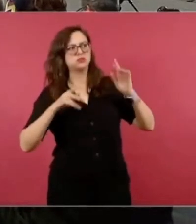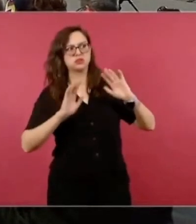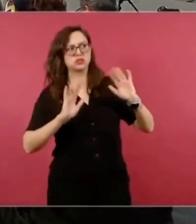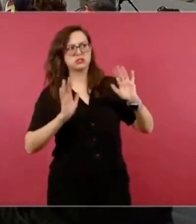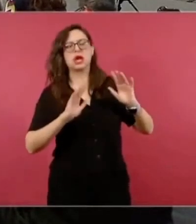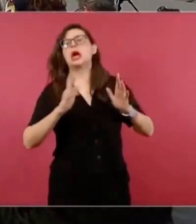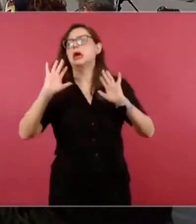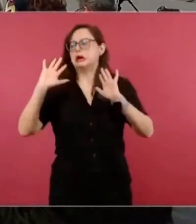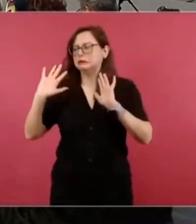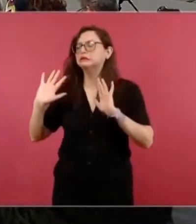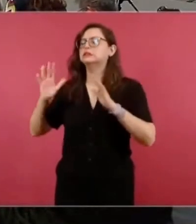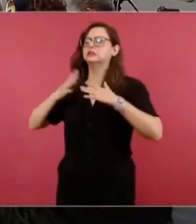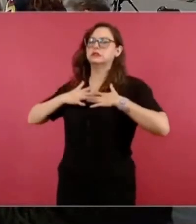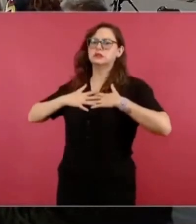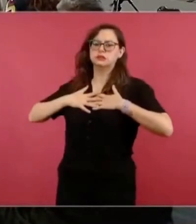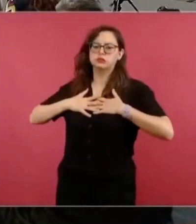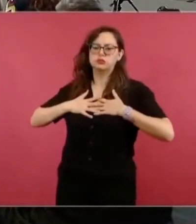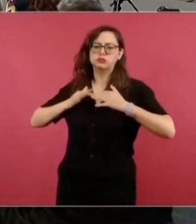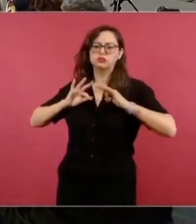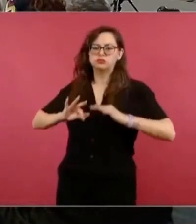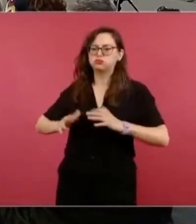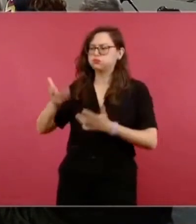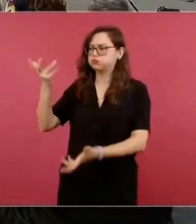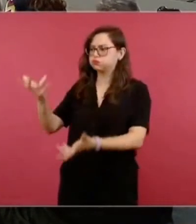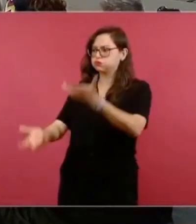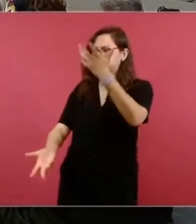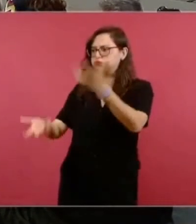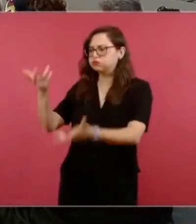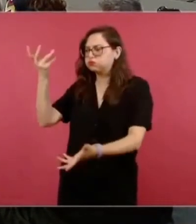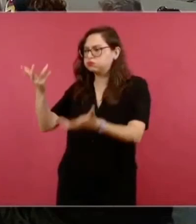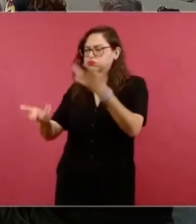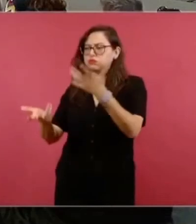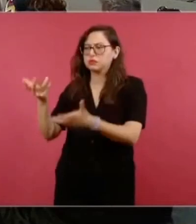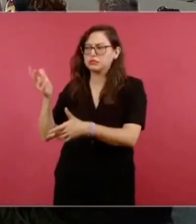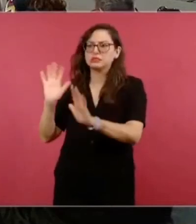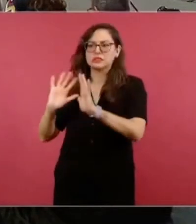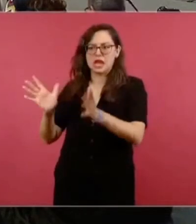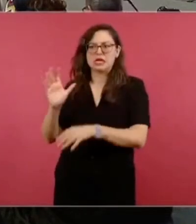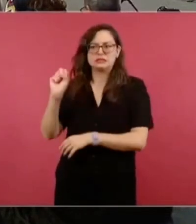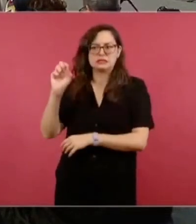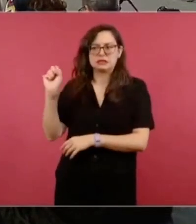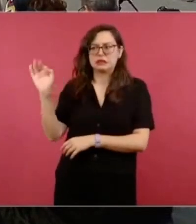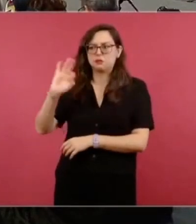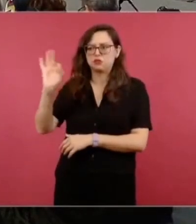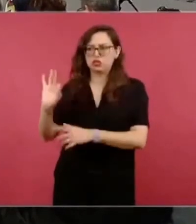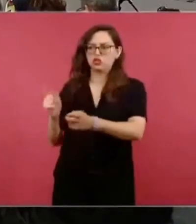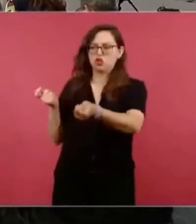tenemos, en la mañana había un control, de acuerdo al informe, del 60%.